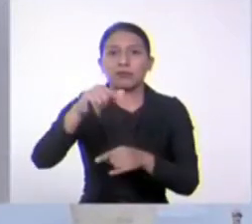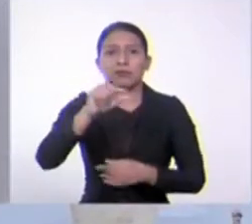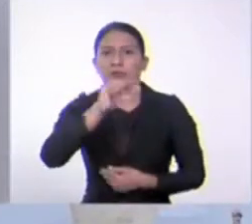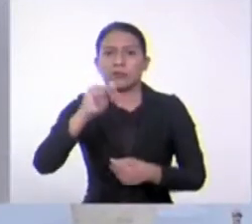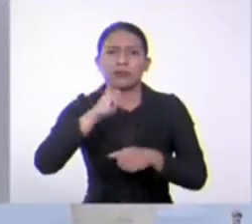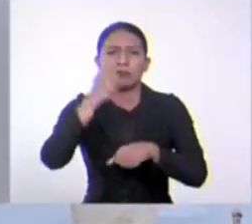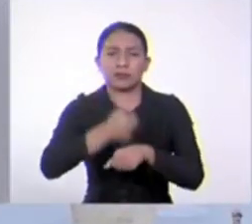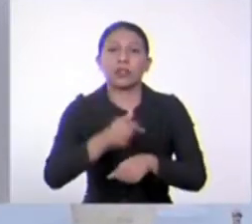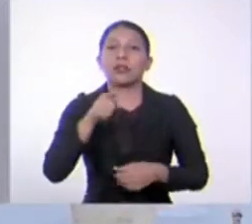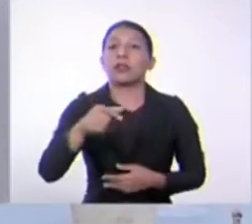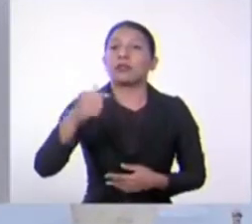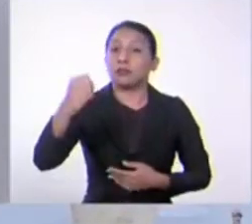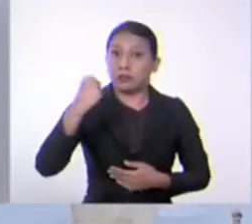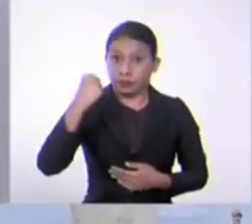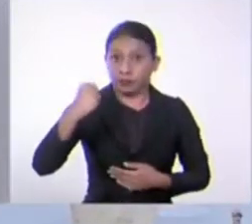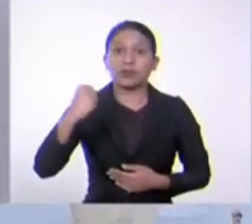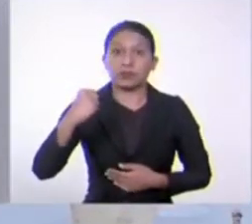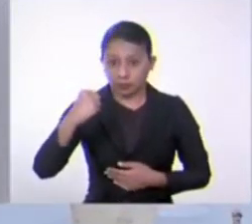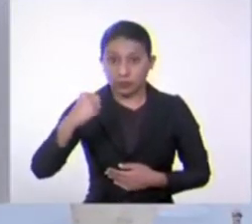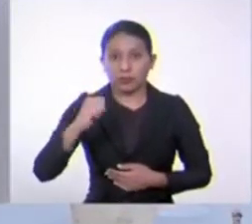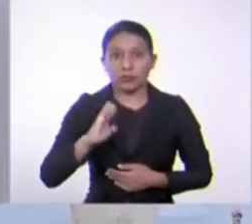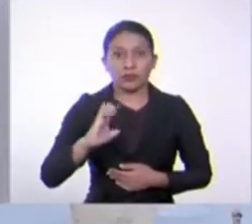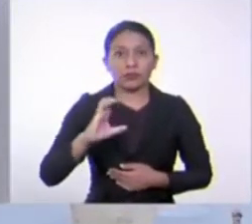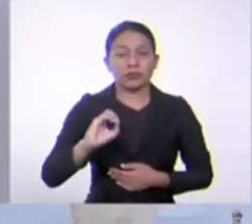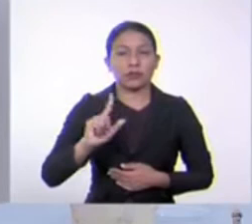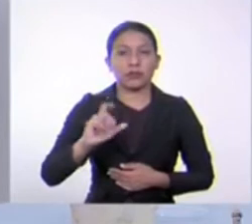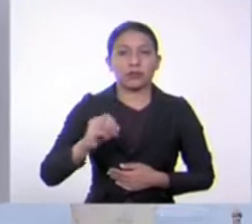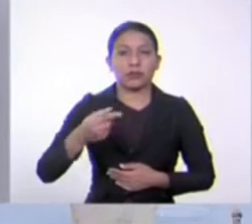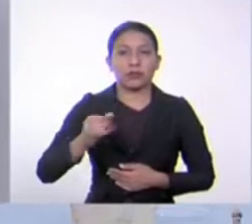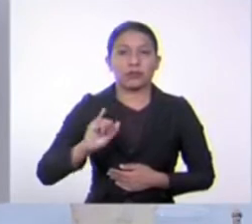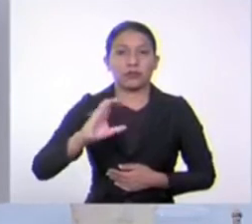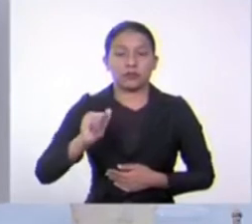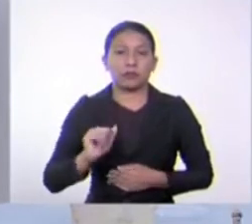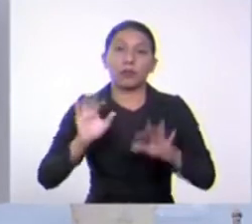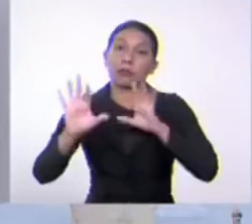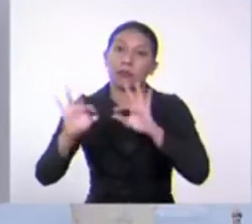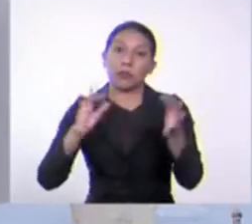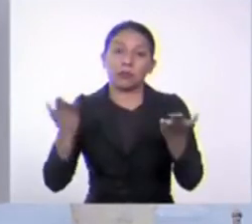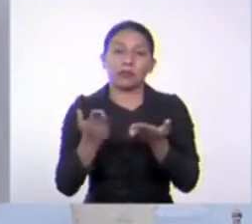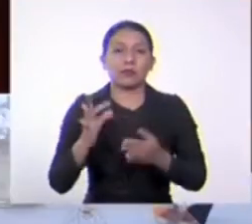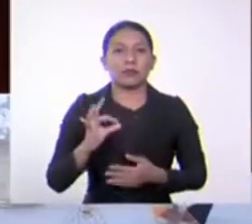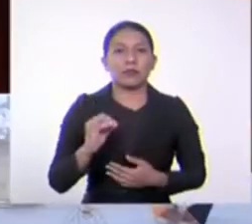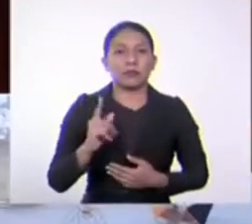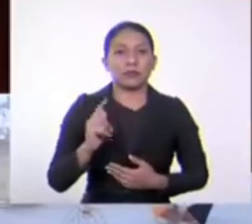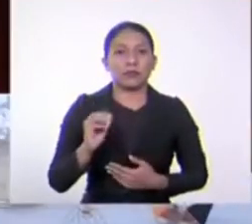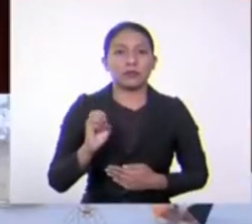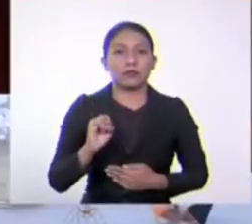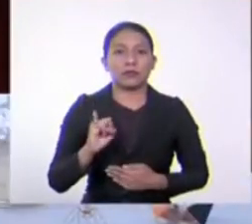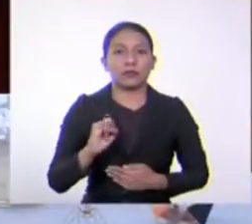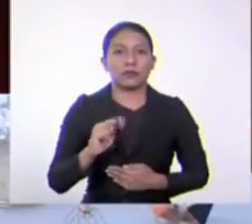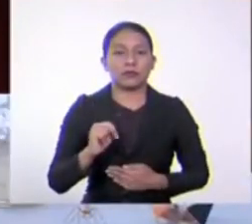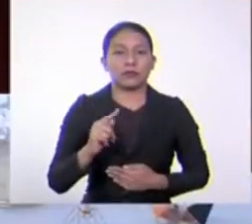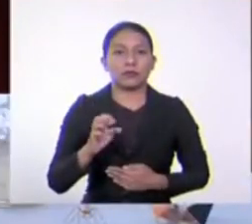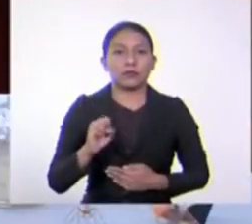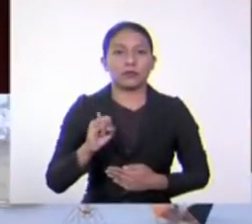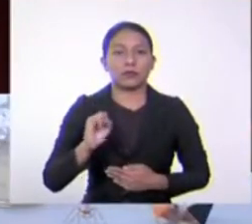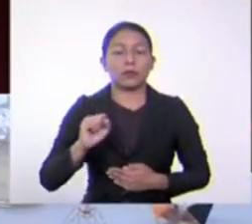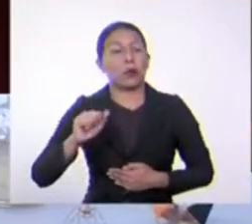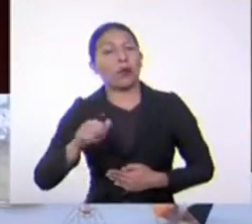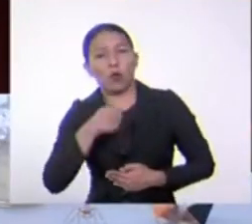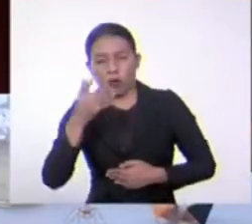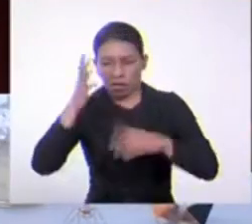una importancia ecológica, debido a que algunas hacen fotosíntesis, otras bacterias se deshacen de los